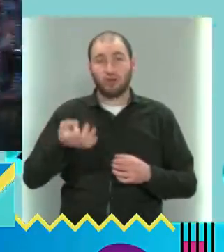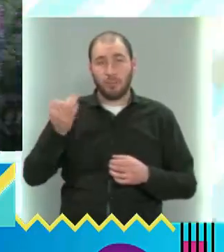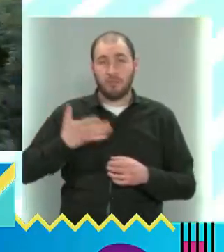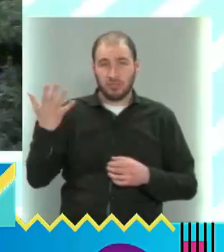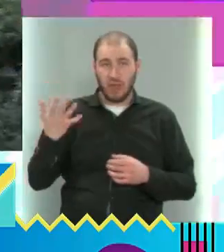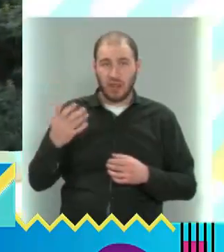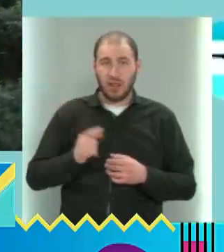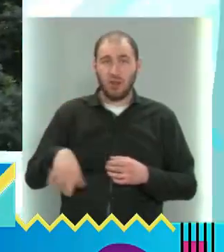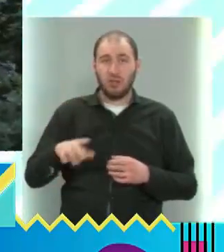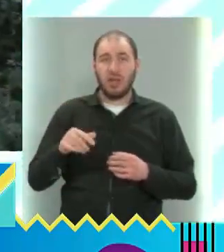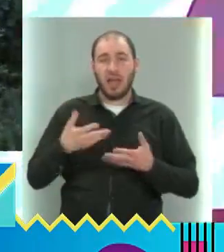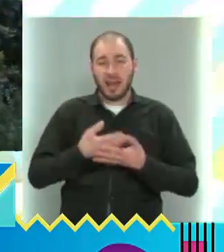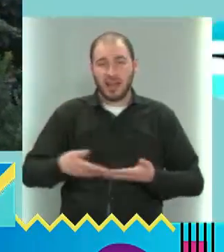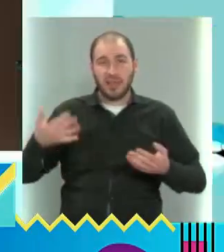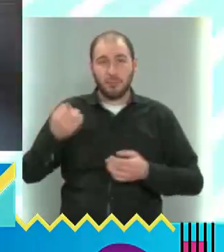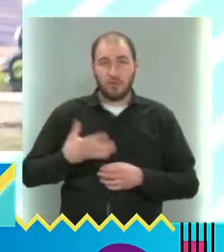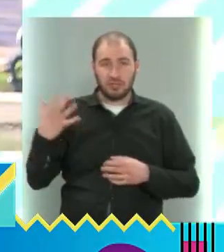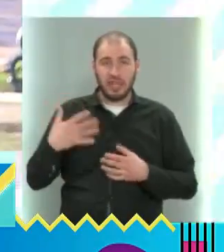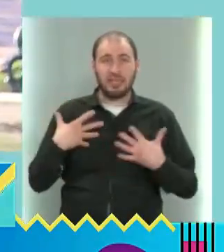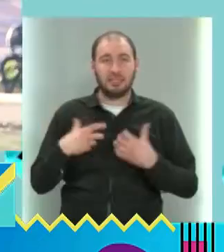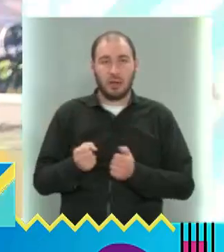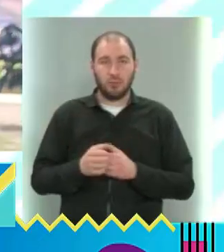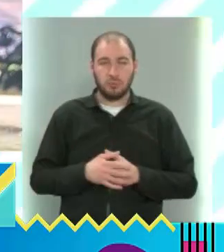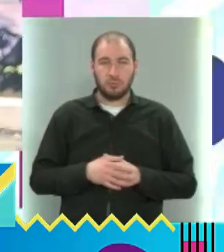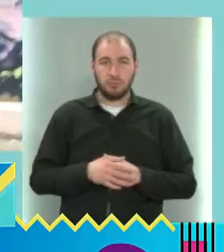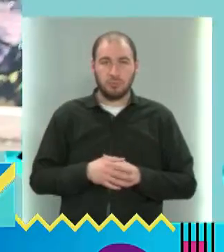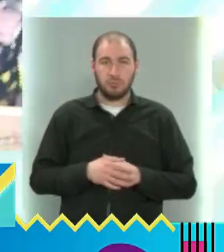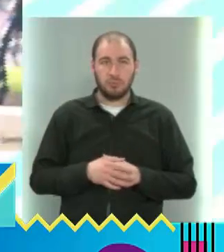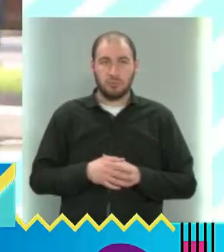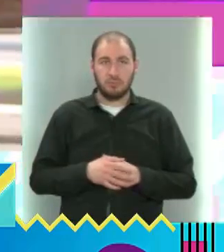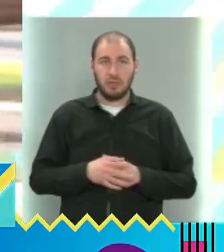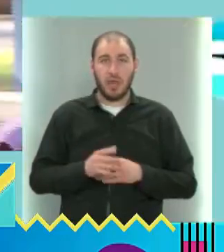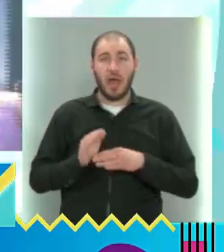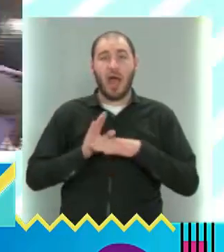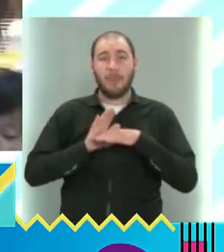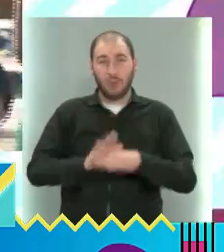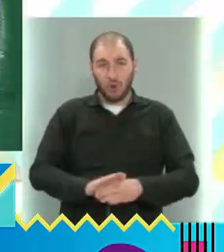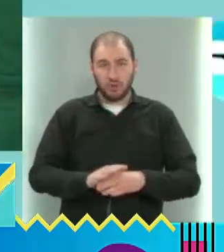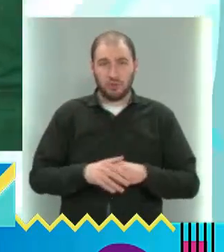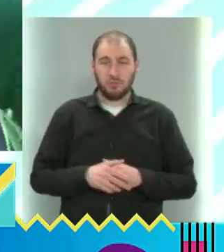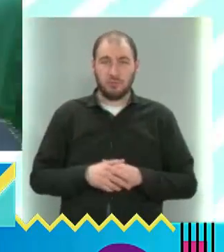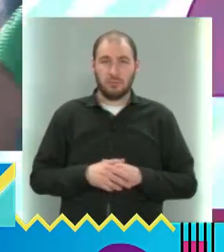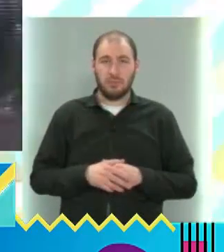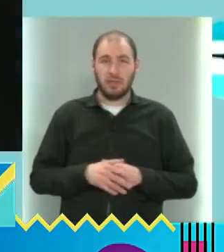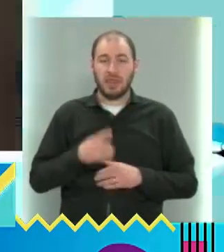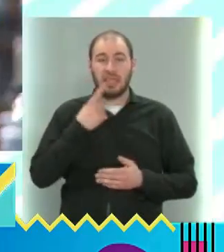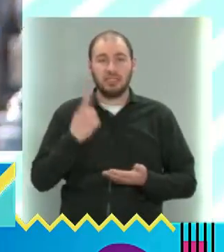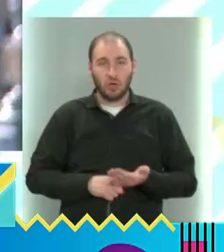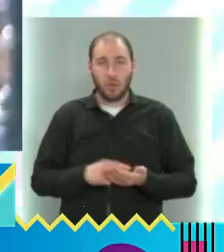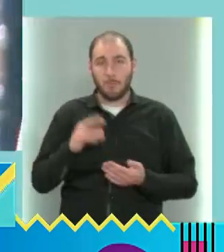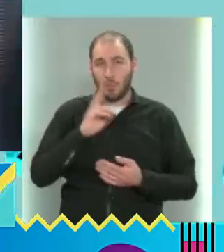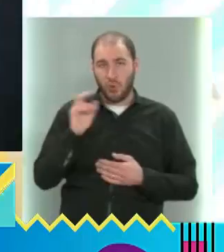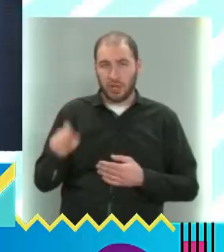hemos constituido una red de profesionales de la salud que están apoyando la decisión de la